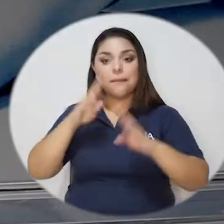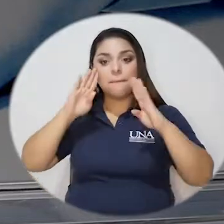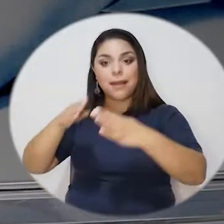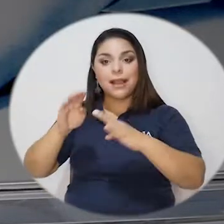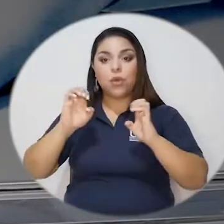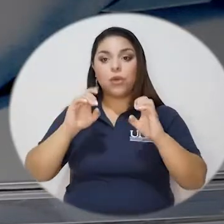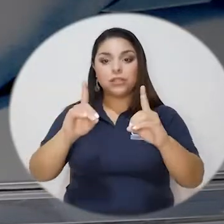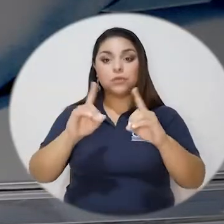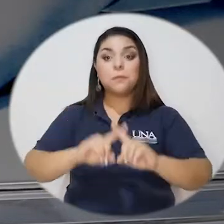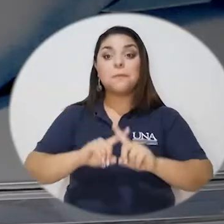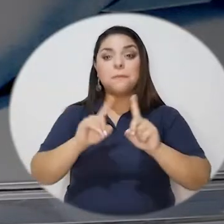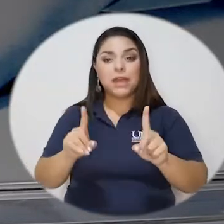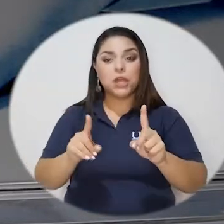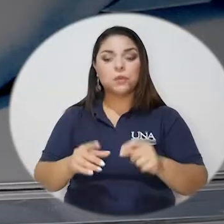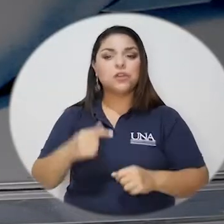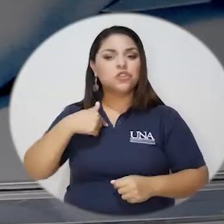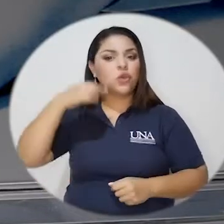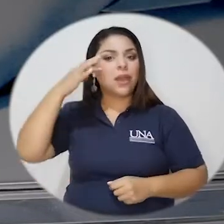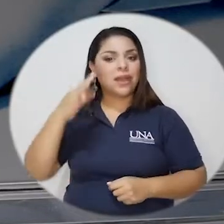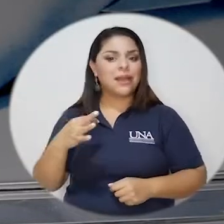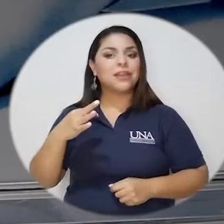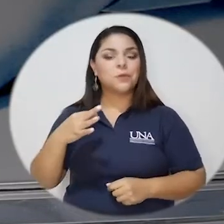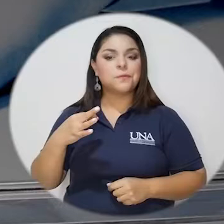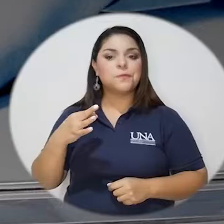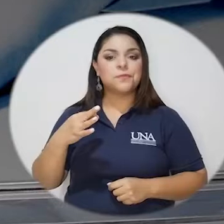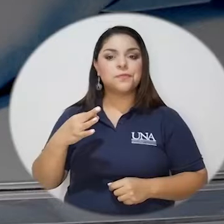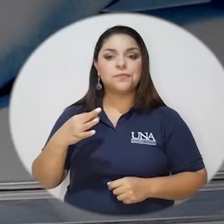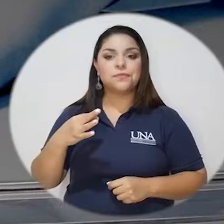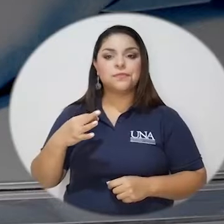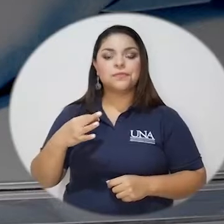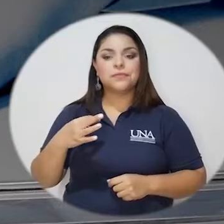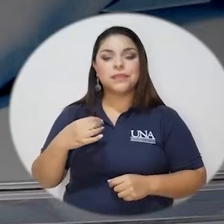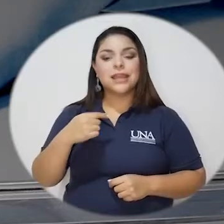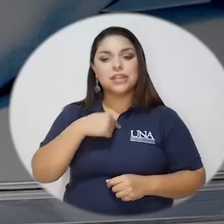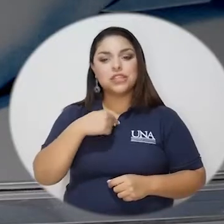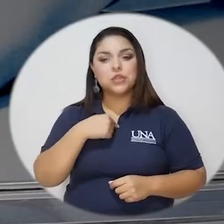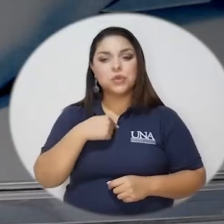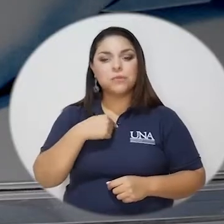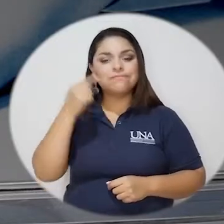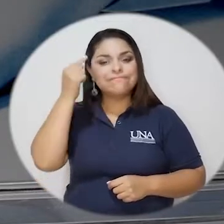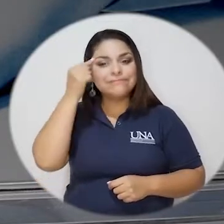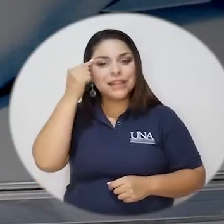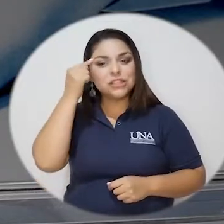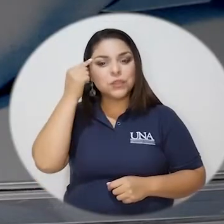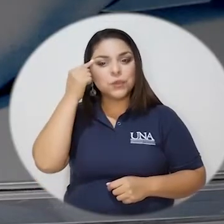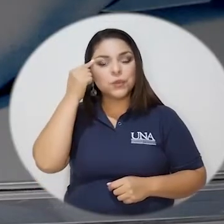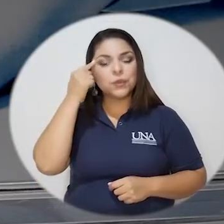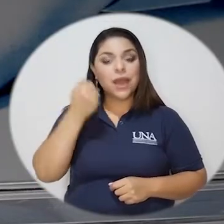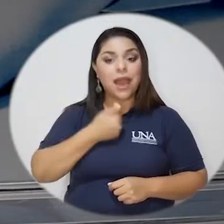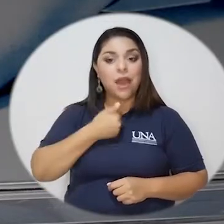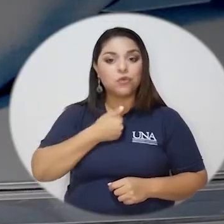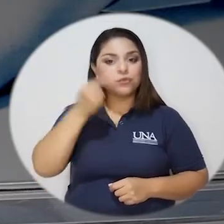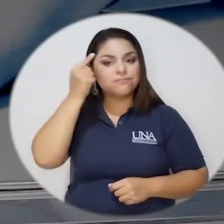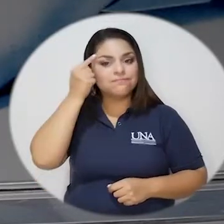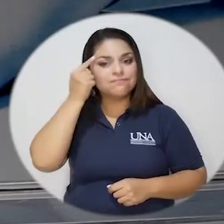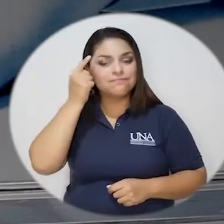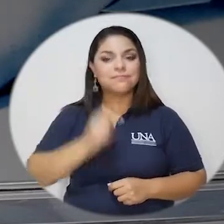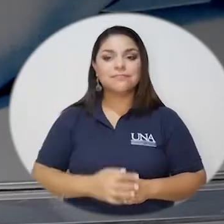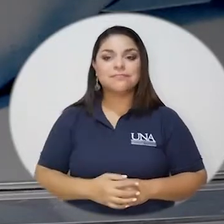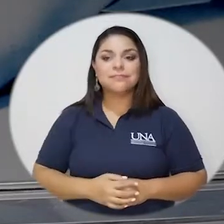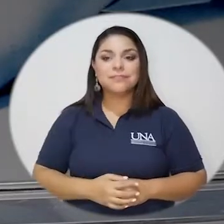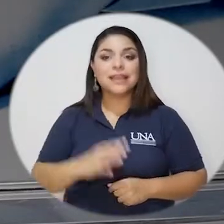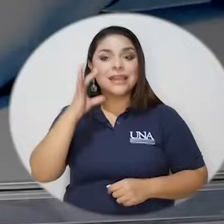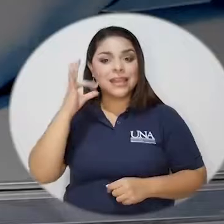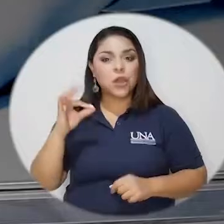nacional es en educación. Sin embargo, yo creo que, hago una autorreflexión, yo creo